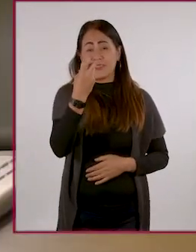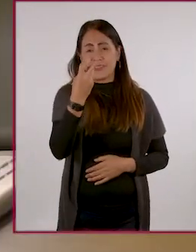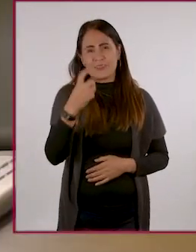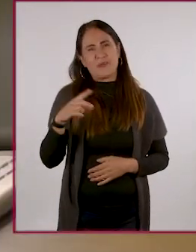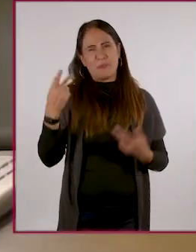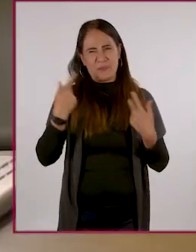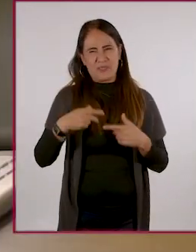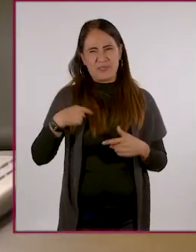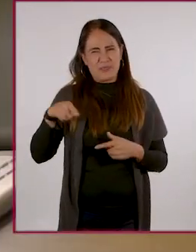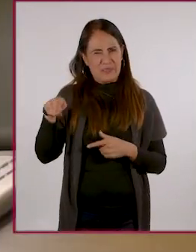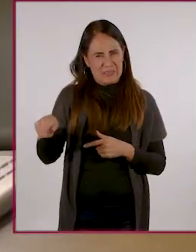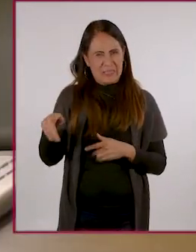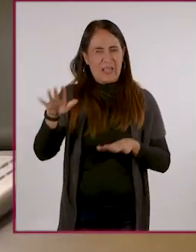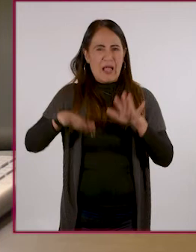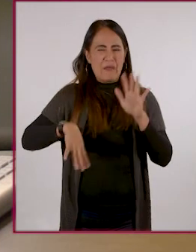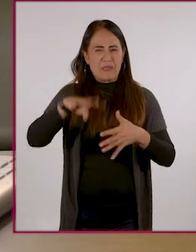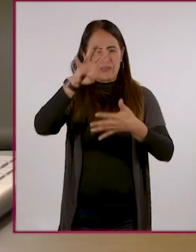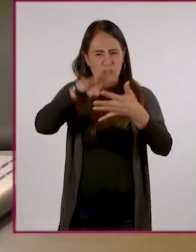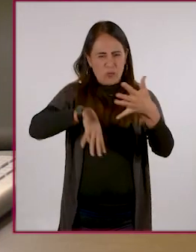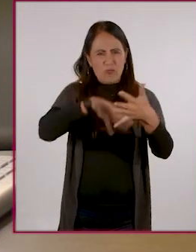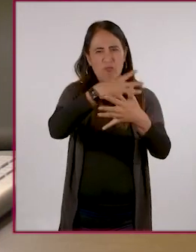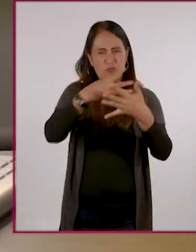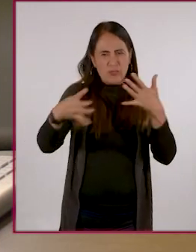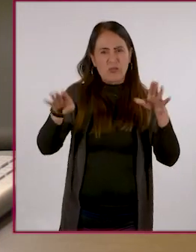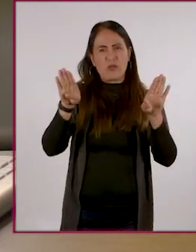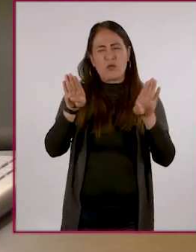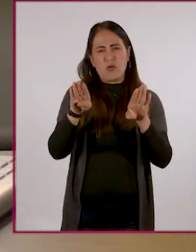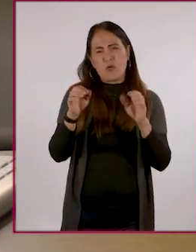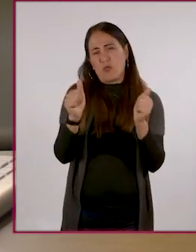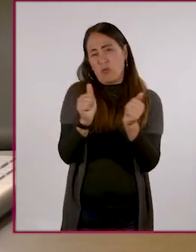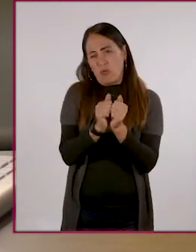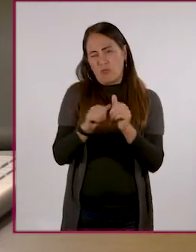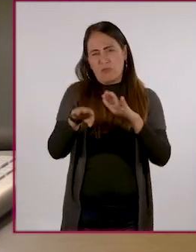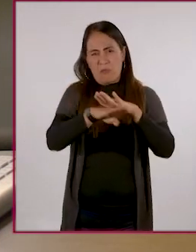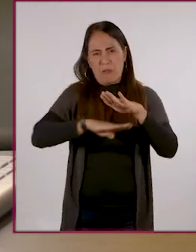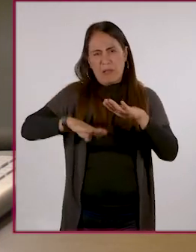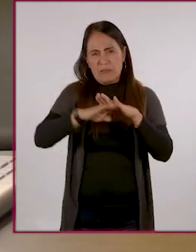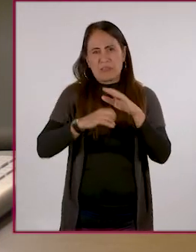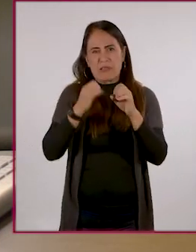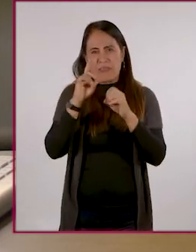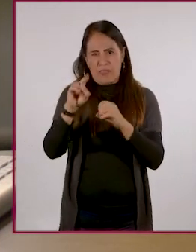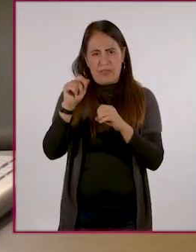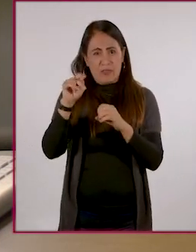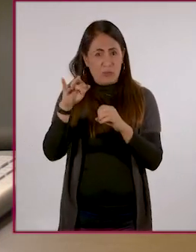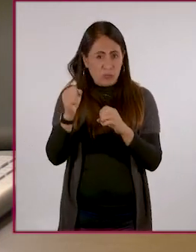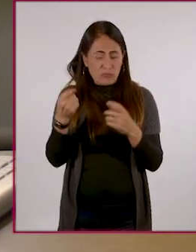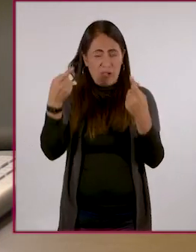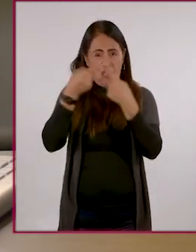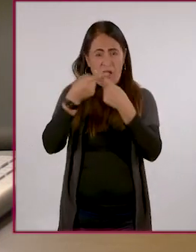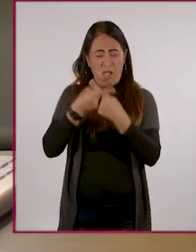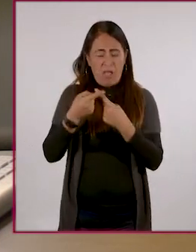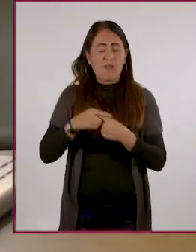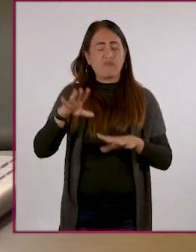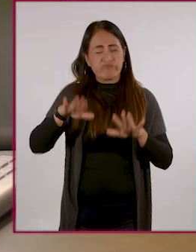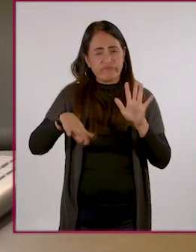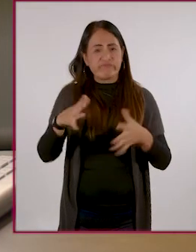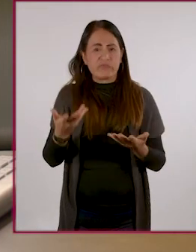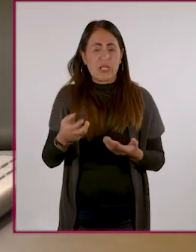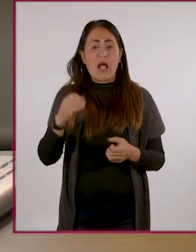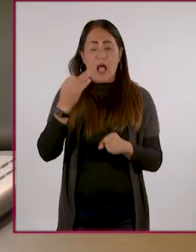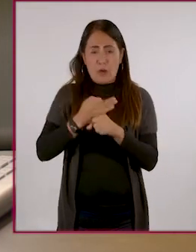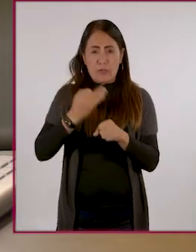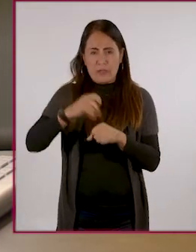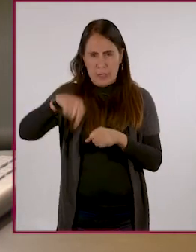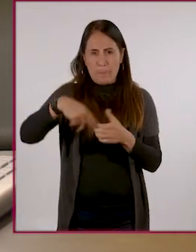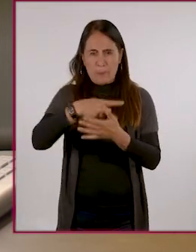problema que menciona nuestro invitado, de confundir las hojas de cálculo con la base de datos, es bastante común. Esperamos que después de este programa nos